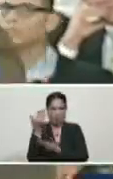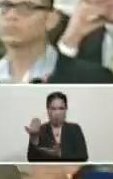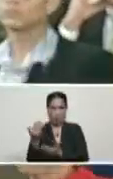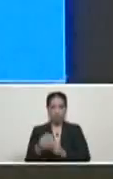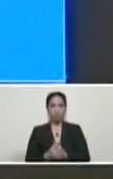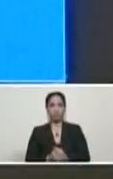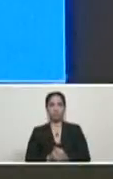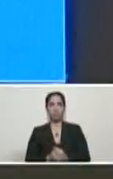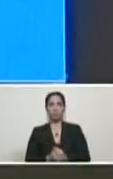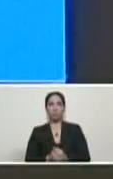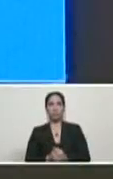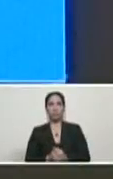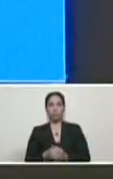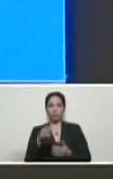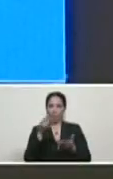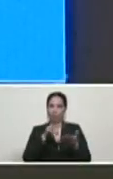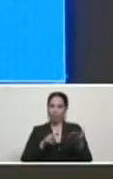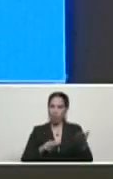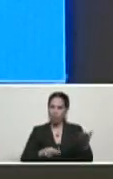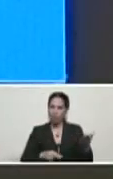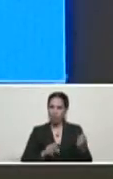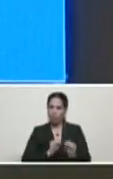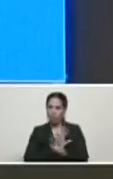manera clara,